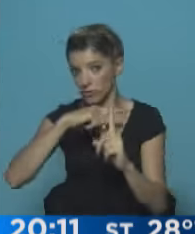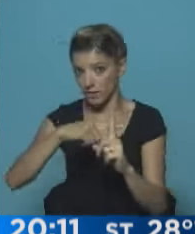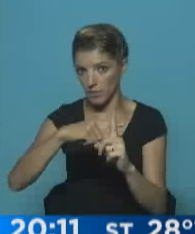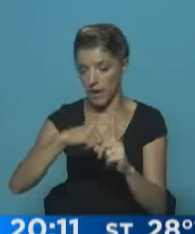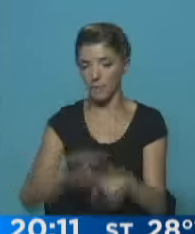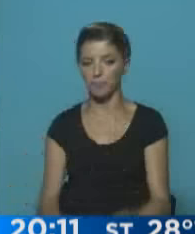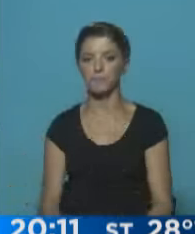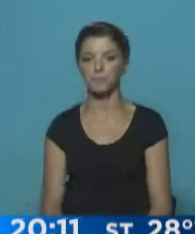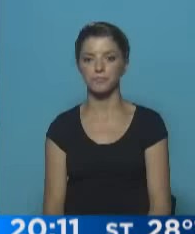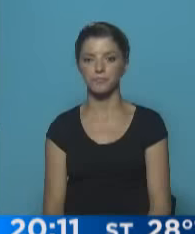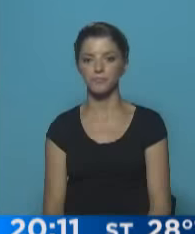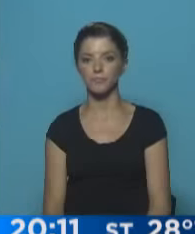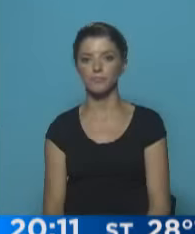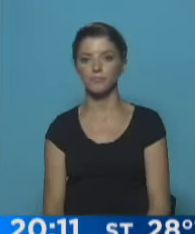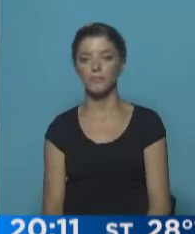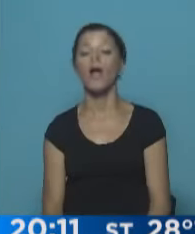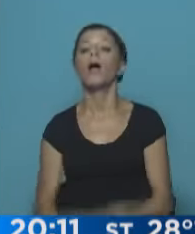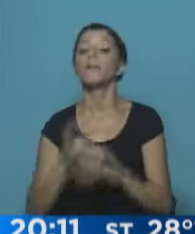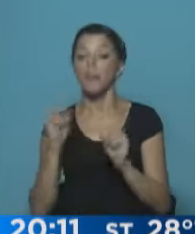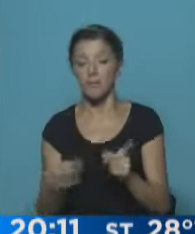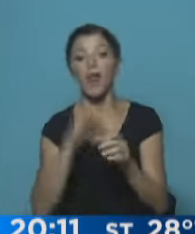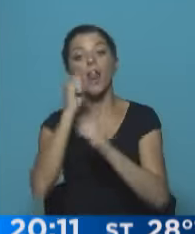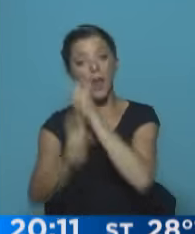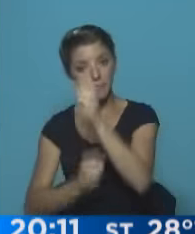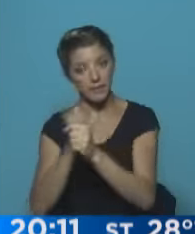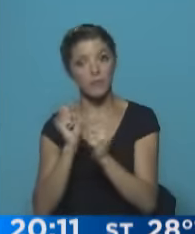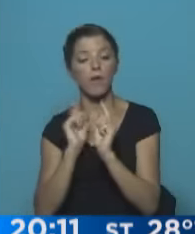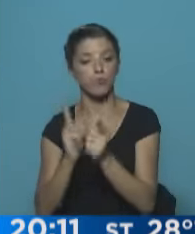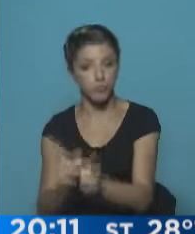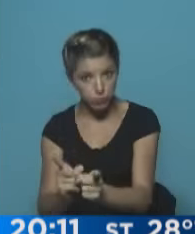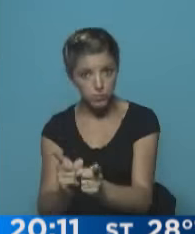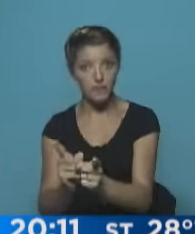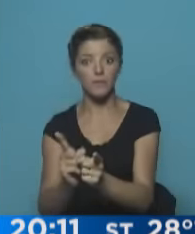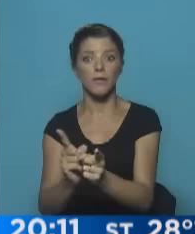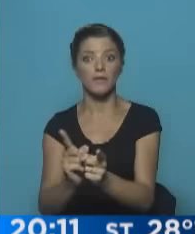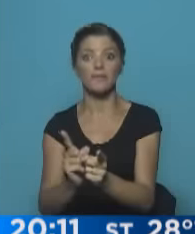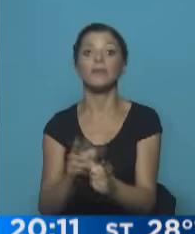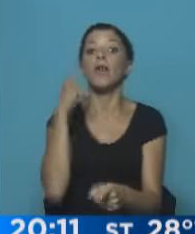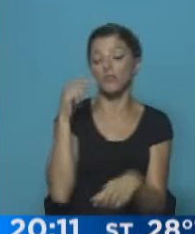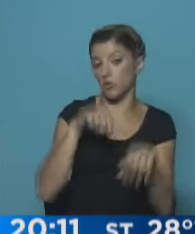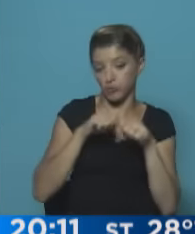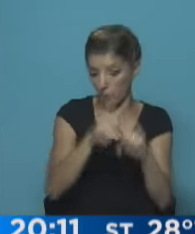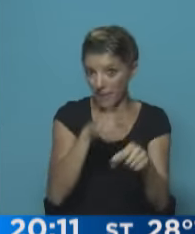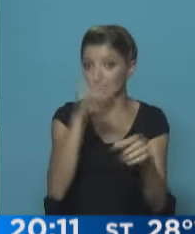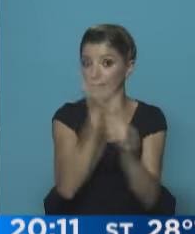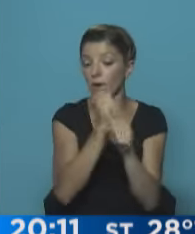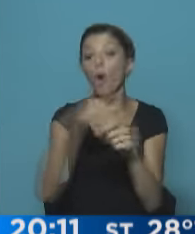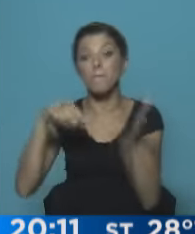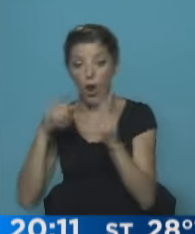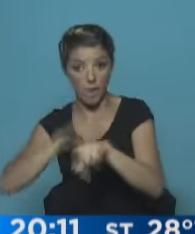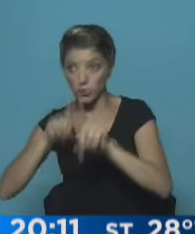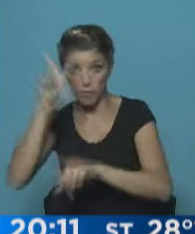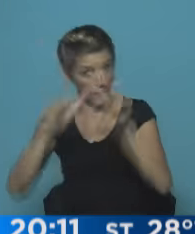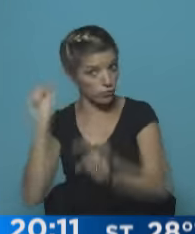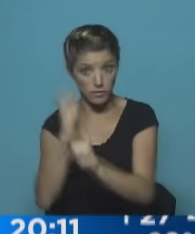noticia la compañía seguir en sesio de operaciones con los trabajadores reincorporados cumpliendo Se